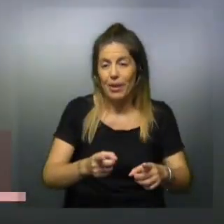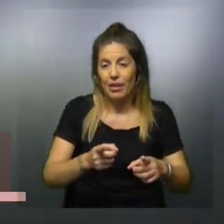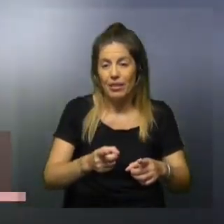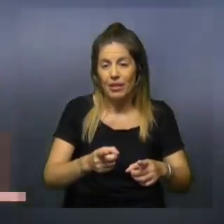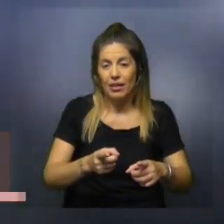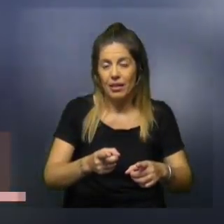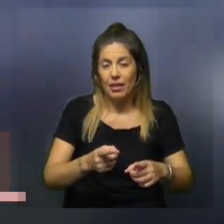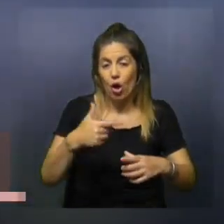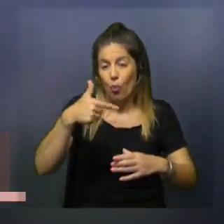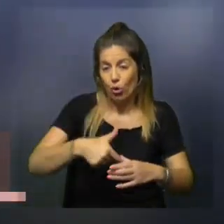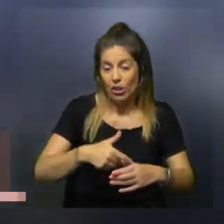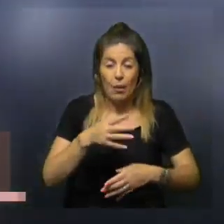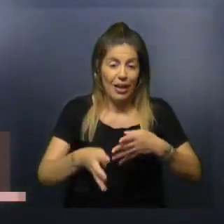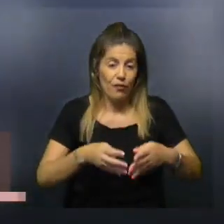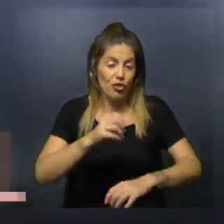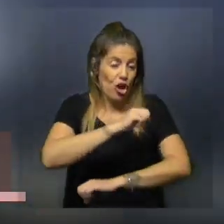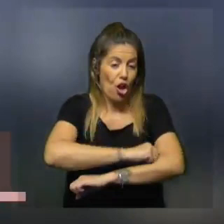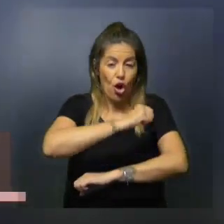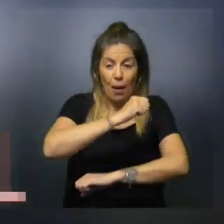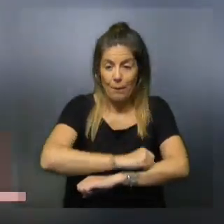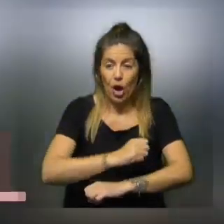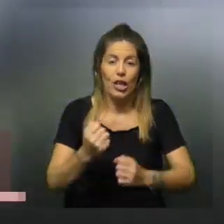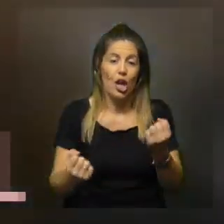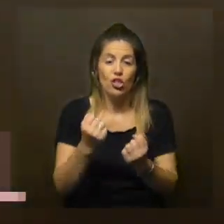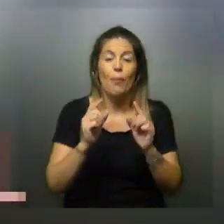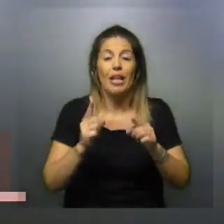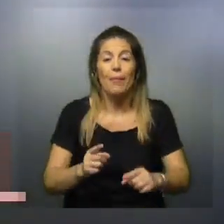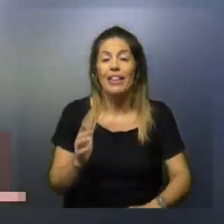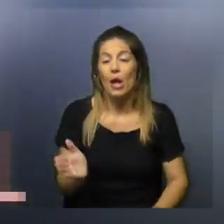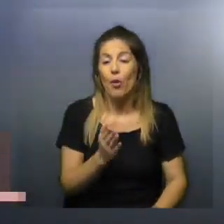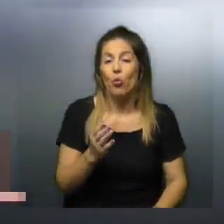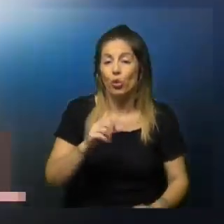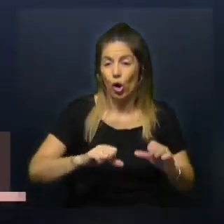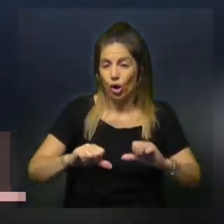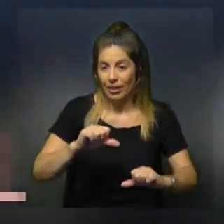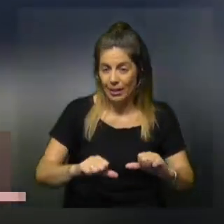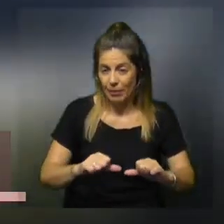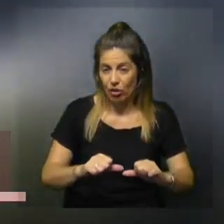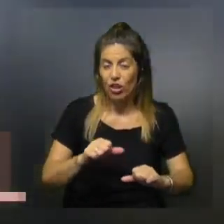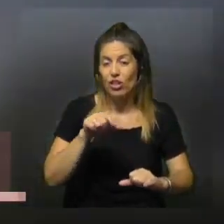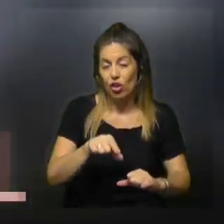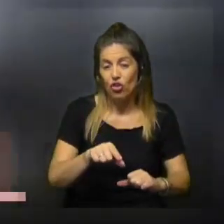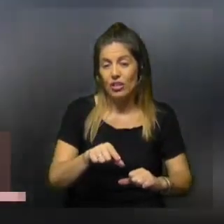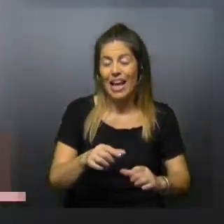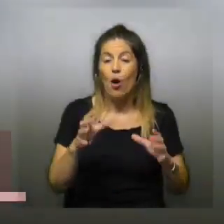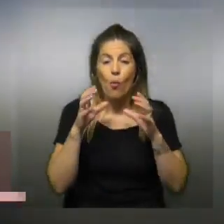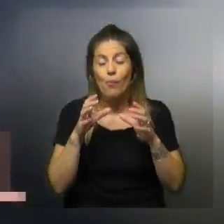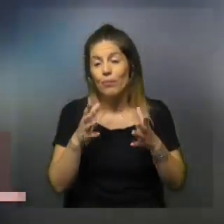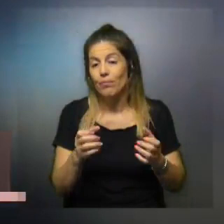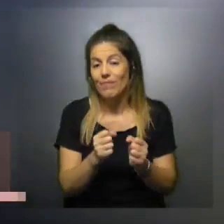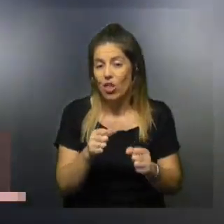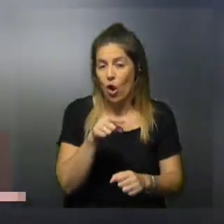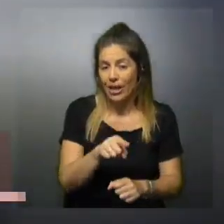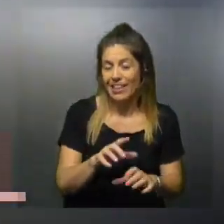del combustible para que funcionen los camiones, los carros, pero también de productos químicos. Entonces hay un temor en ese sentido.